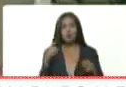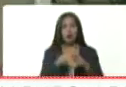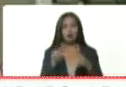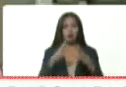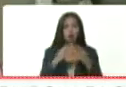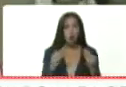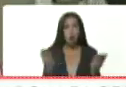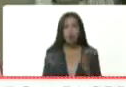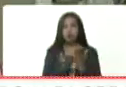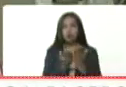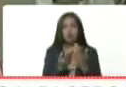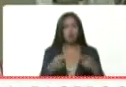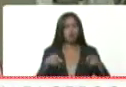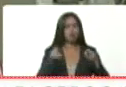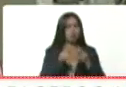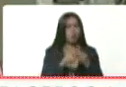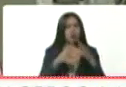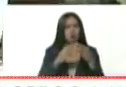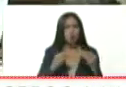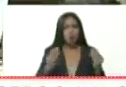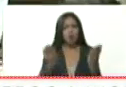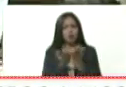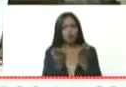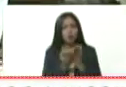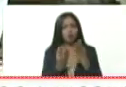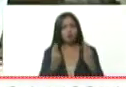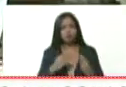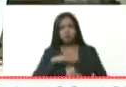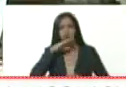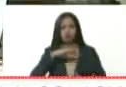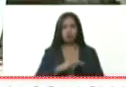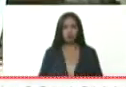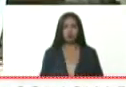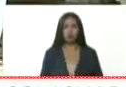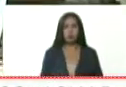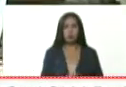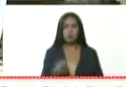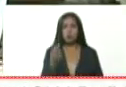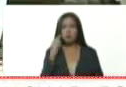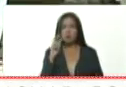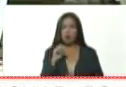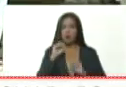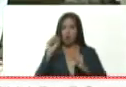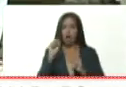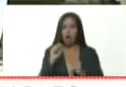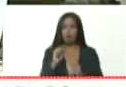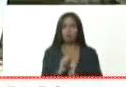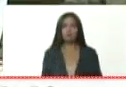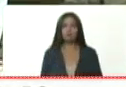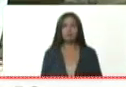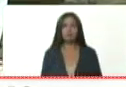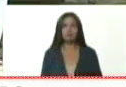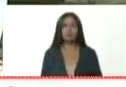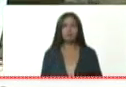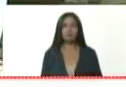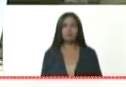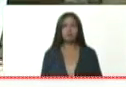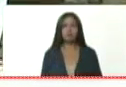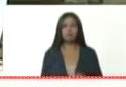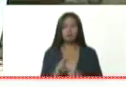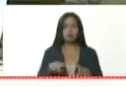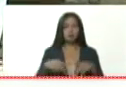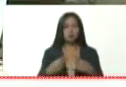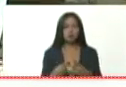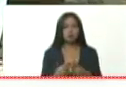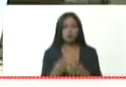estudiando todos todos no es poca cosa lo que se ha logrado revertir